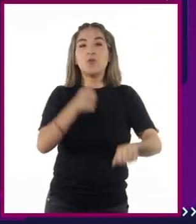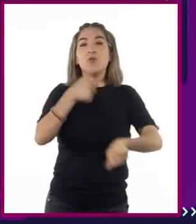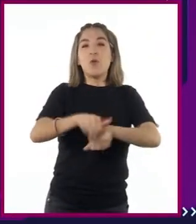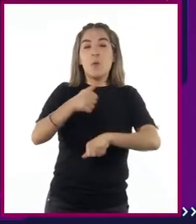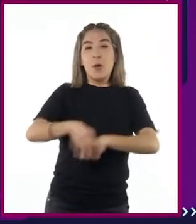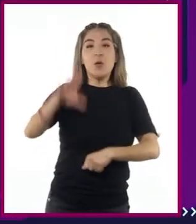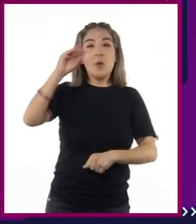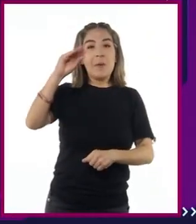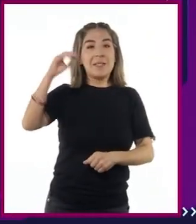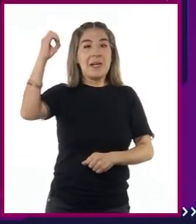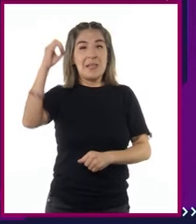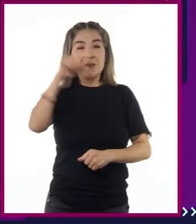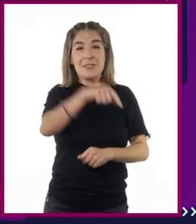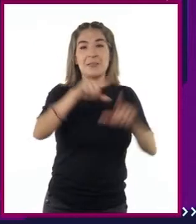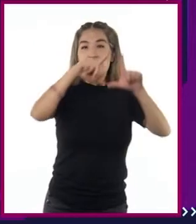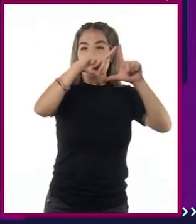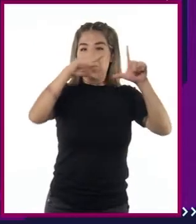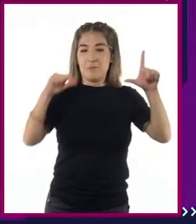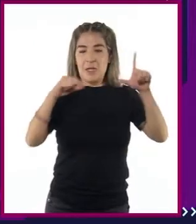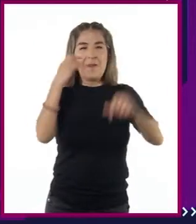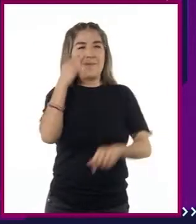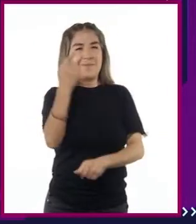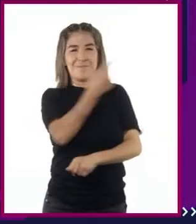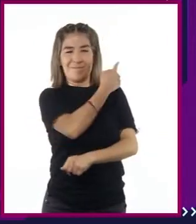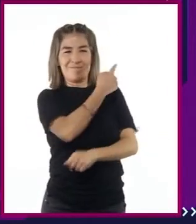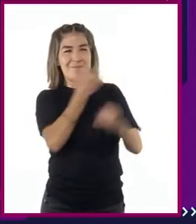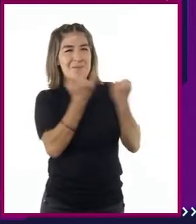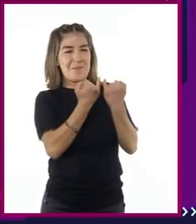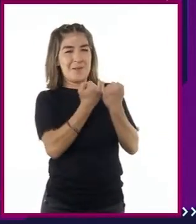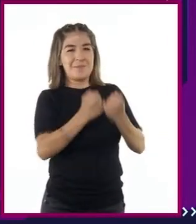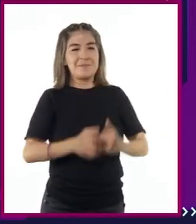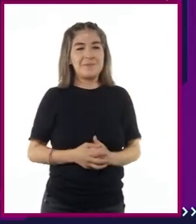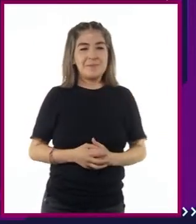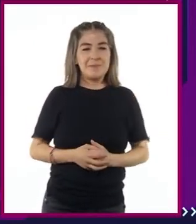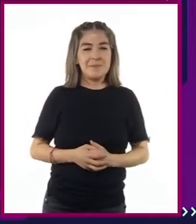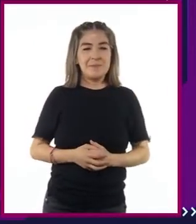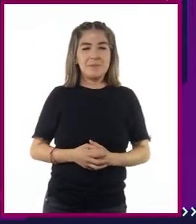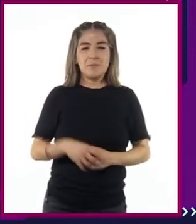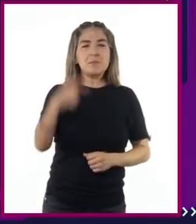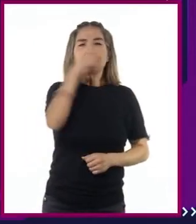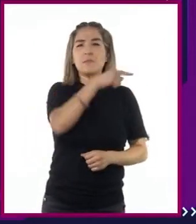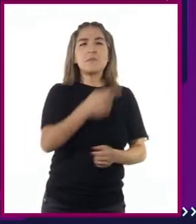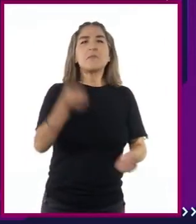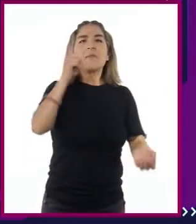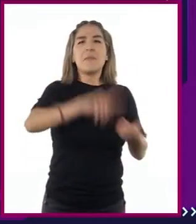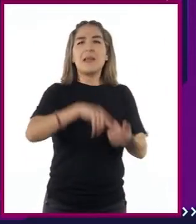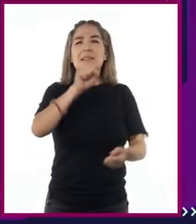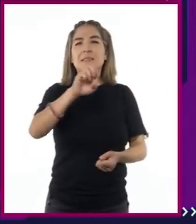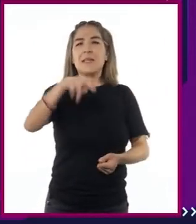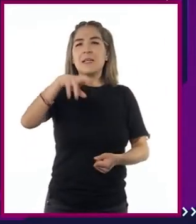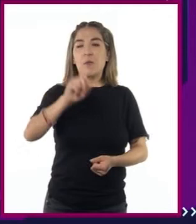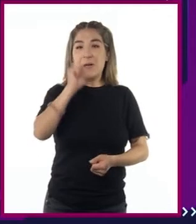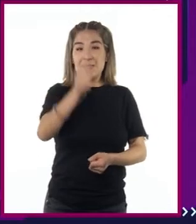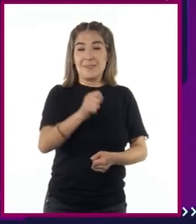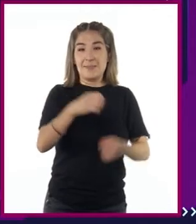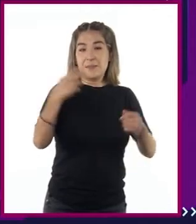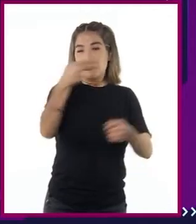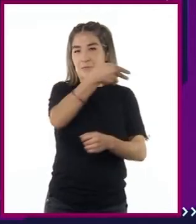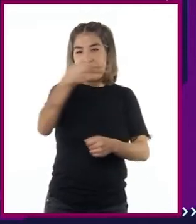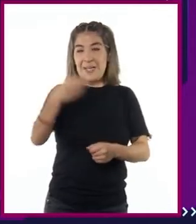grados de un triángulo rectángulo, como se muestra en la figura, si seno de alfa es igual a